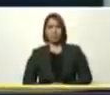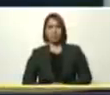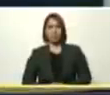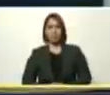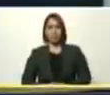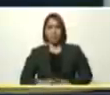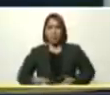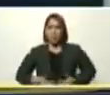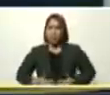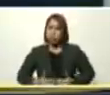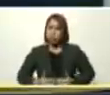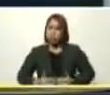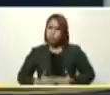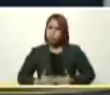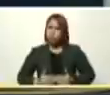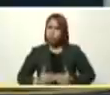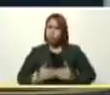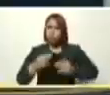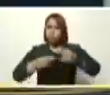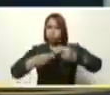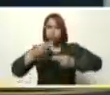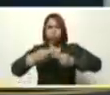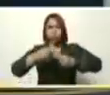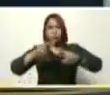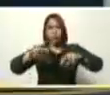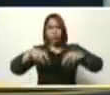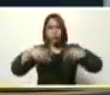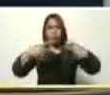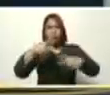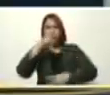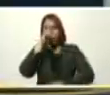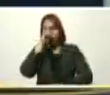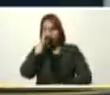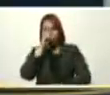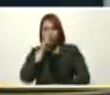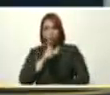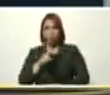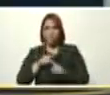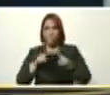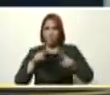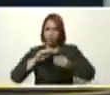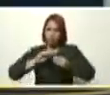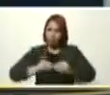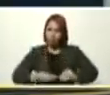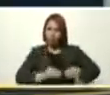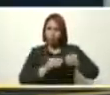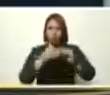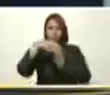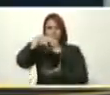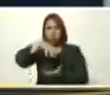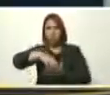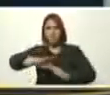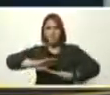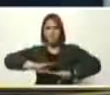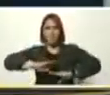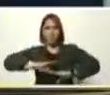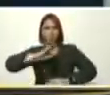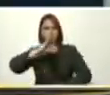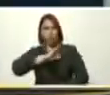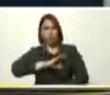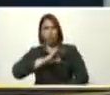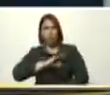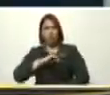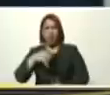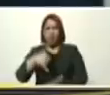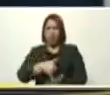gestando y construyendo una nueva época para la recuperación del estado de bienestar social vulnerado